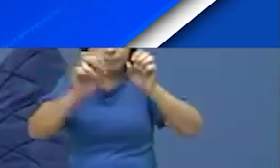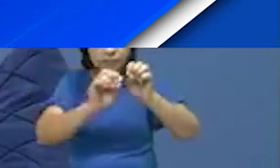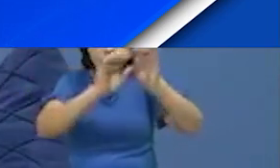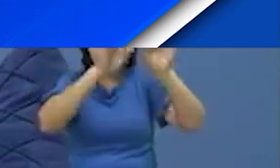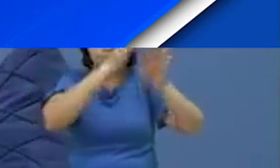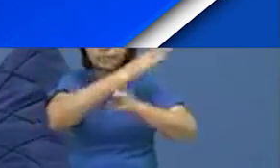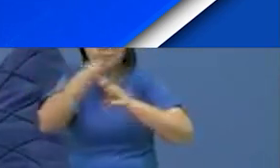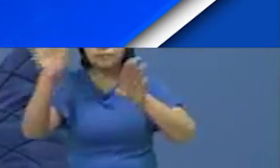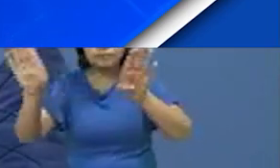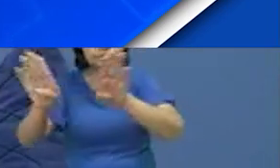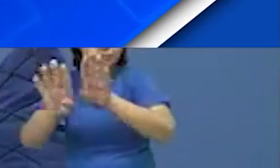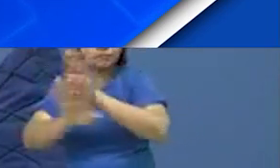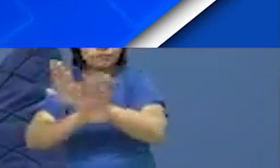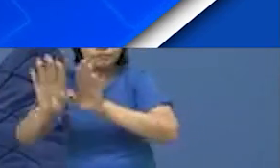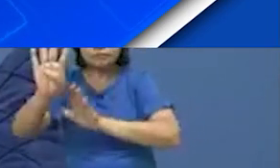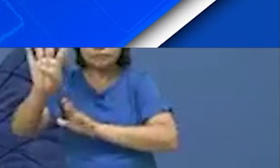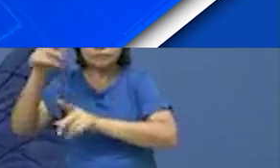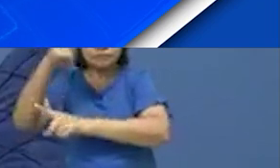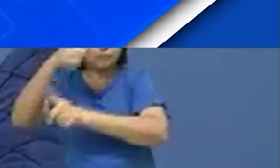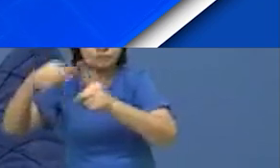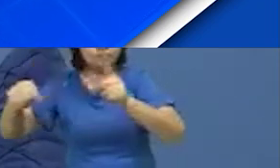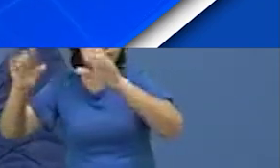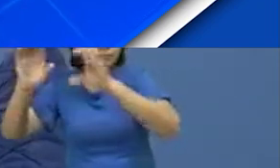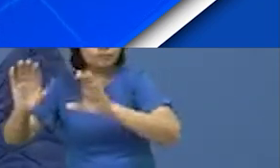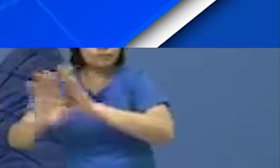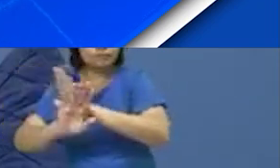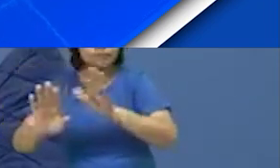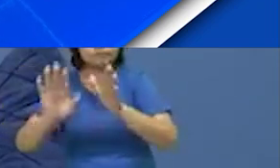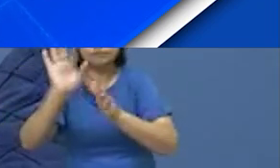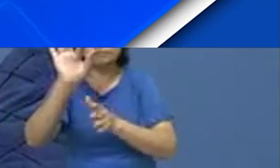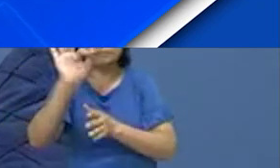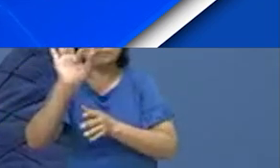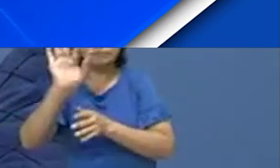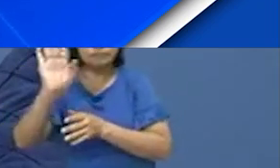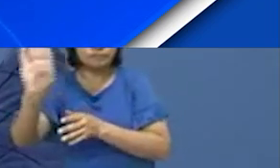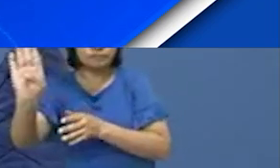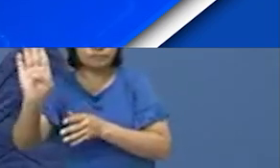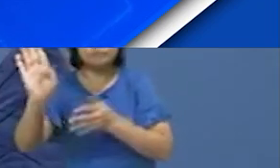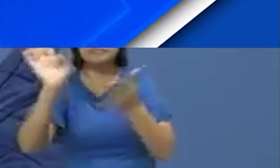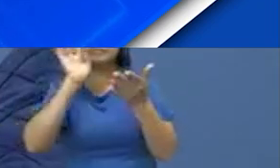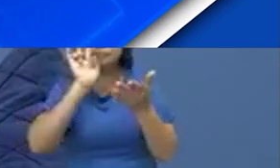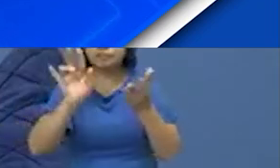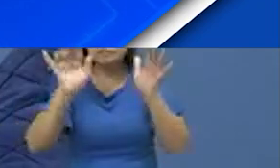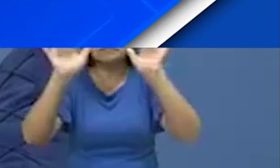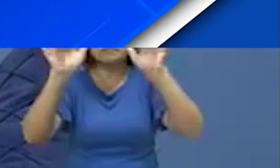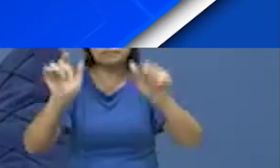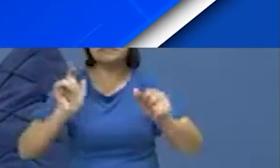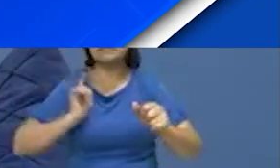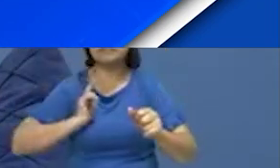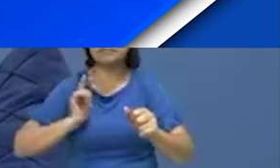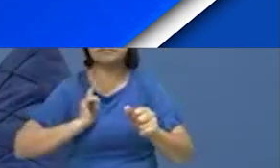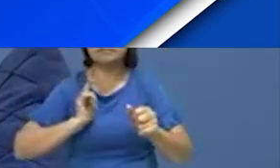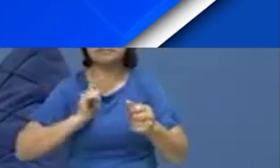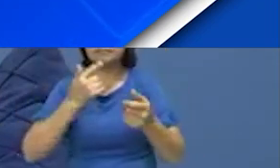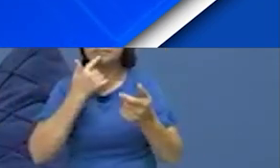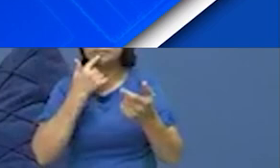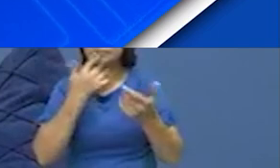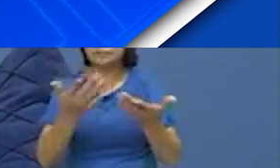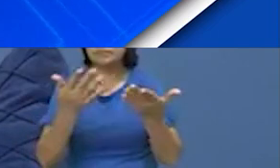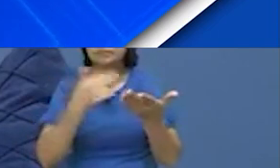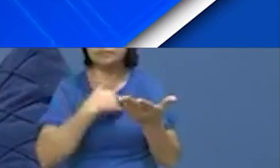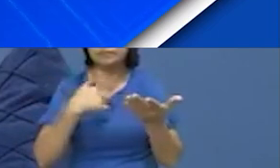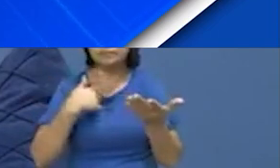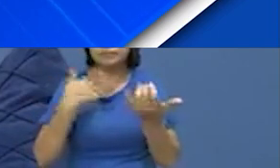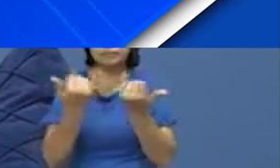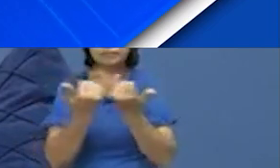4:30 de la tarde Estamos con nuestras redes sociales que por ahí las miraba porque nosotros